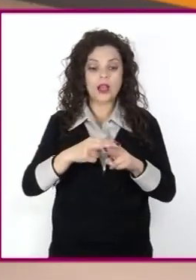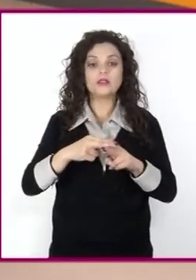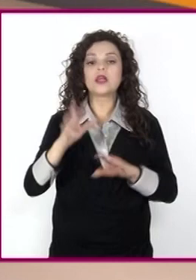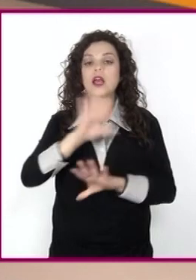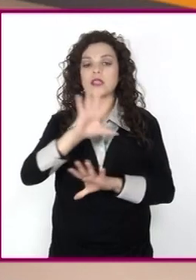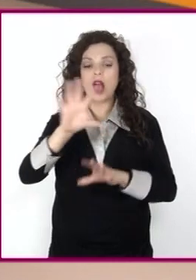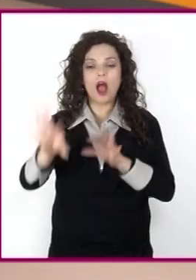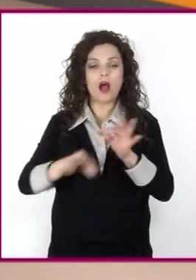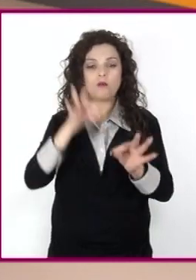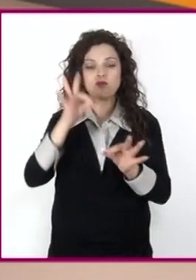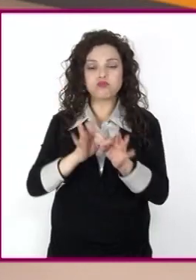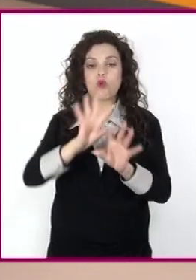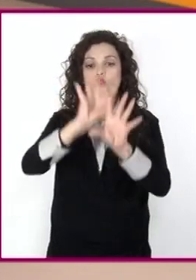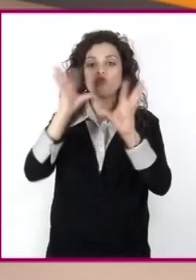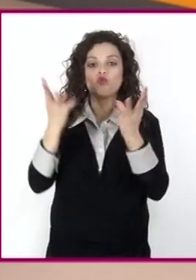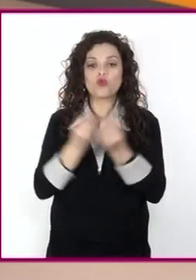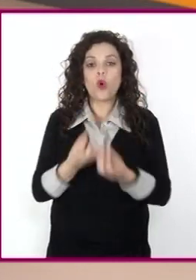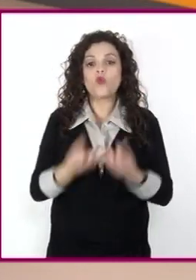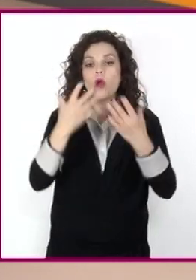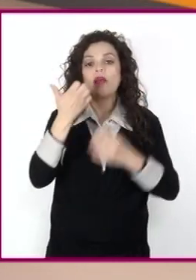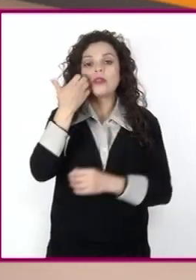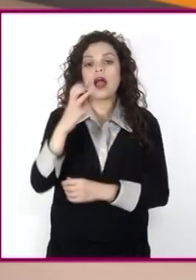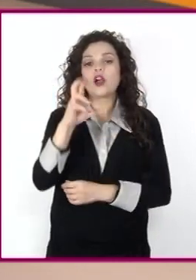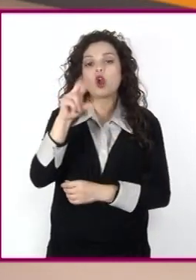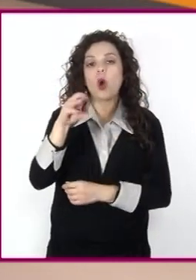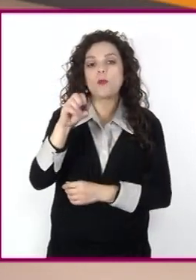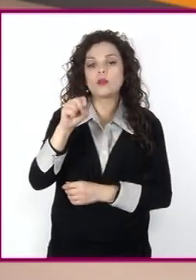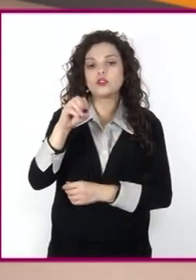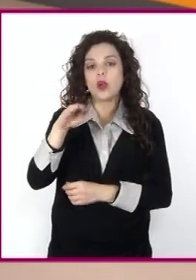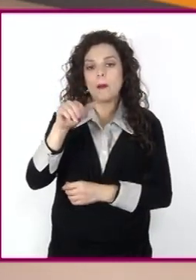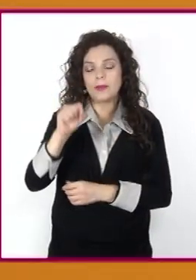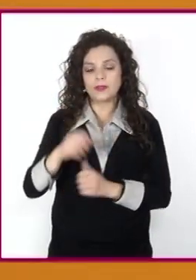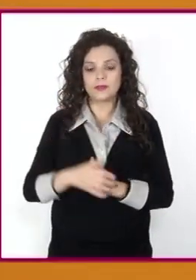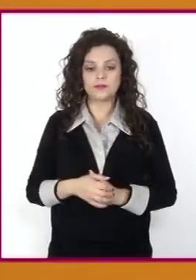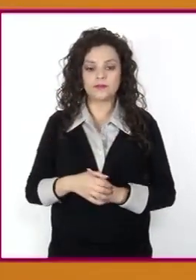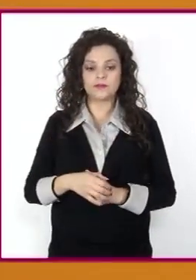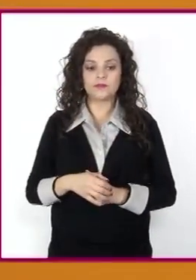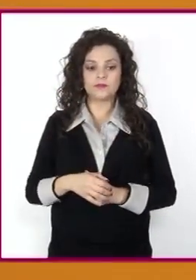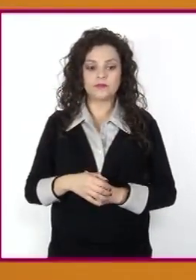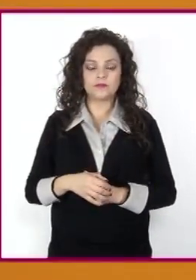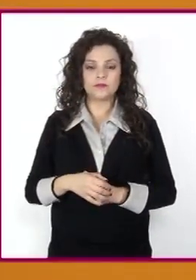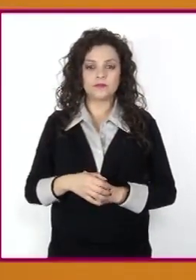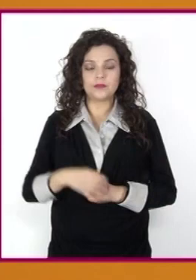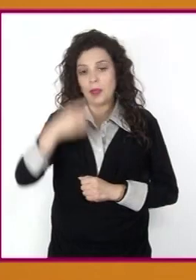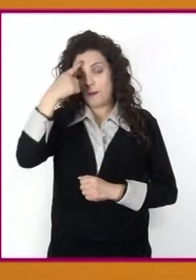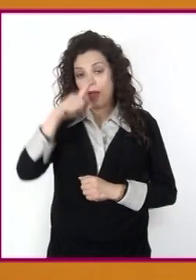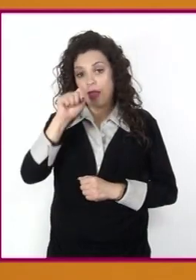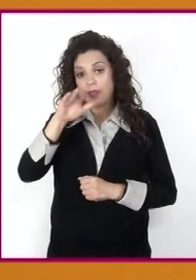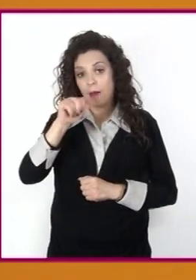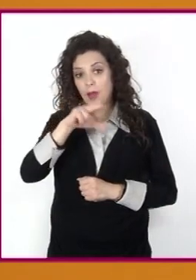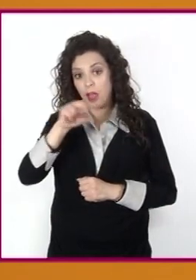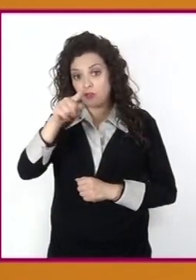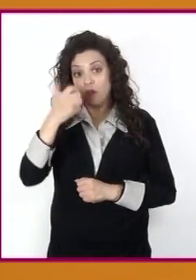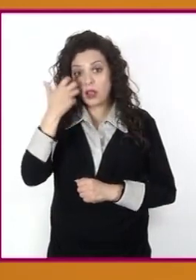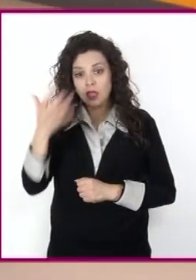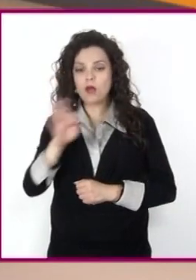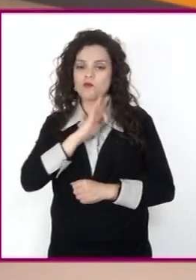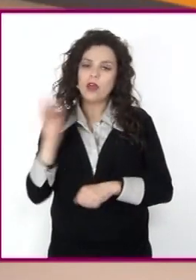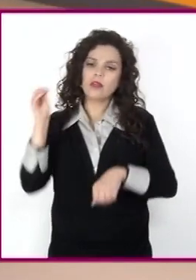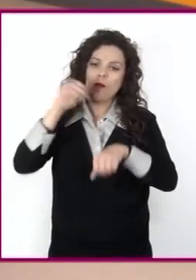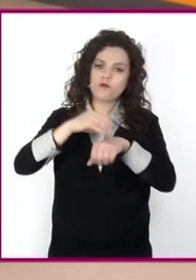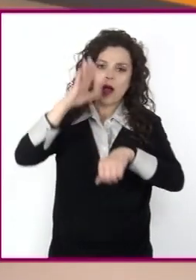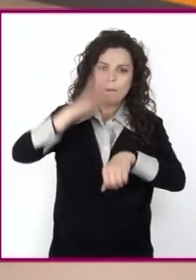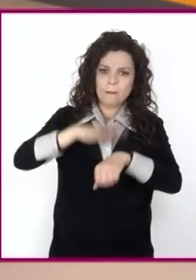requerido. Para cambiar el tamaño, solo agregamos más o menos limpiapipas y de esta manera ya lo